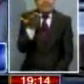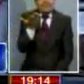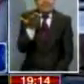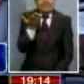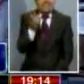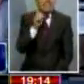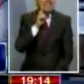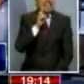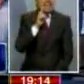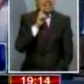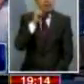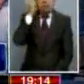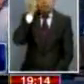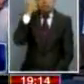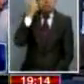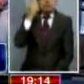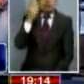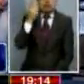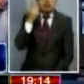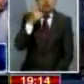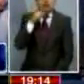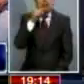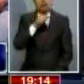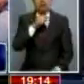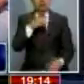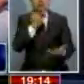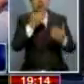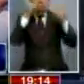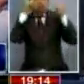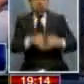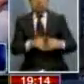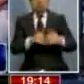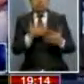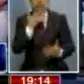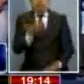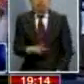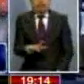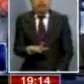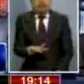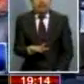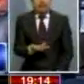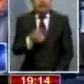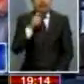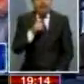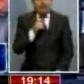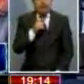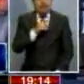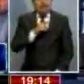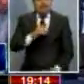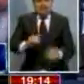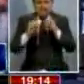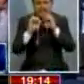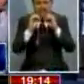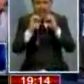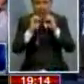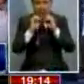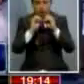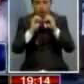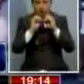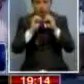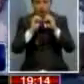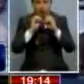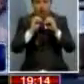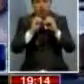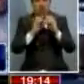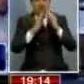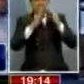Yo no sé en qué minuto se les ocurrió que había que echar abajo esta casa. Porque partir de cero, partir